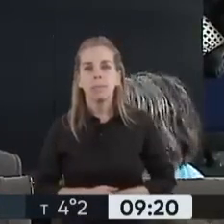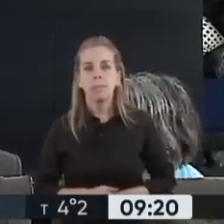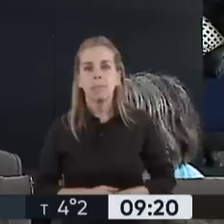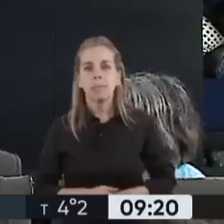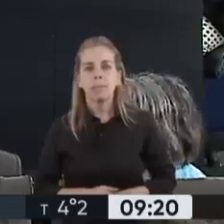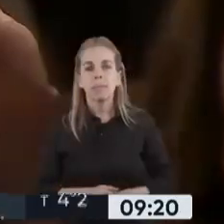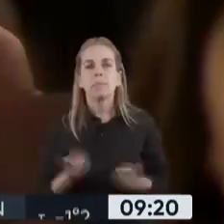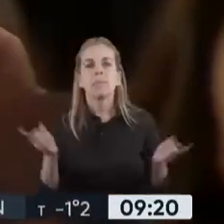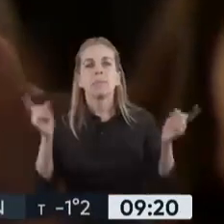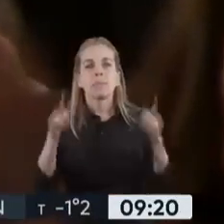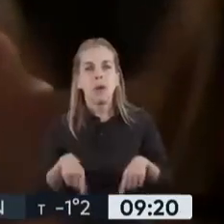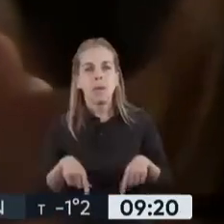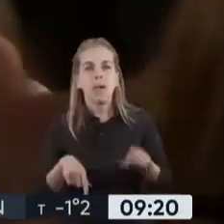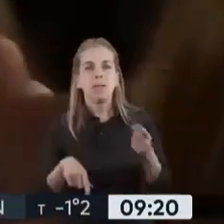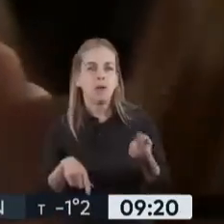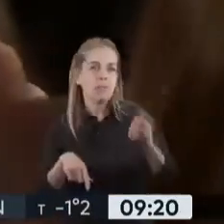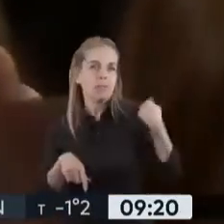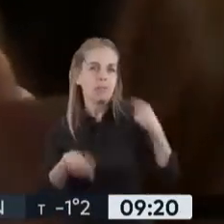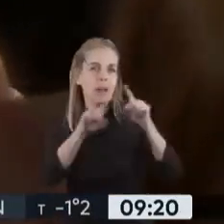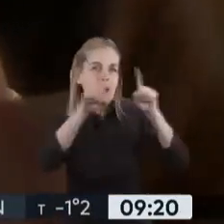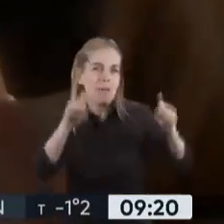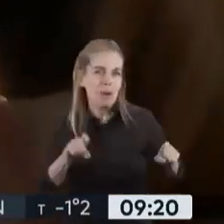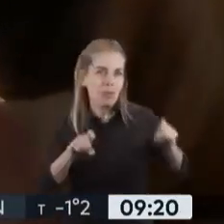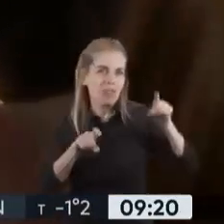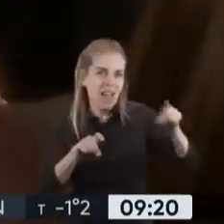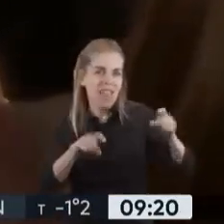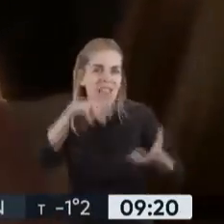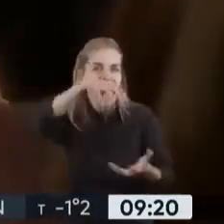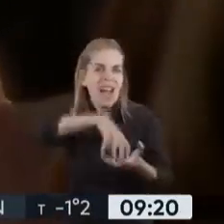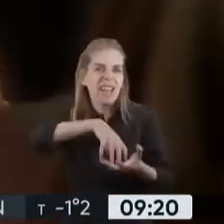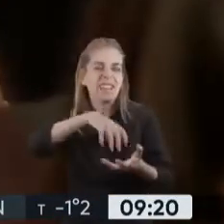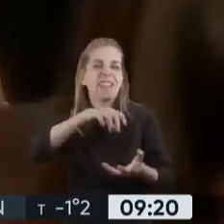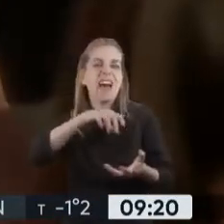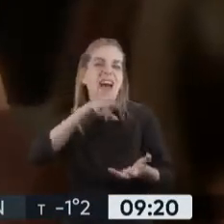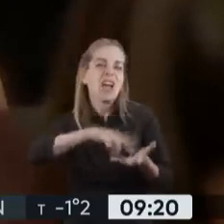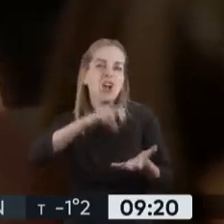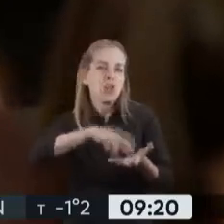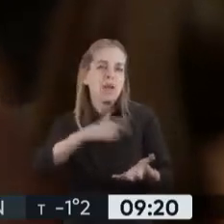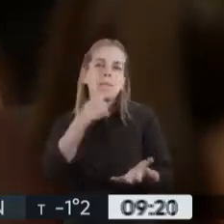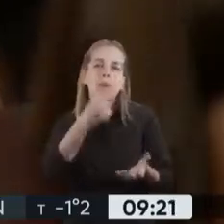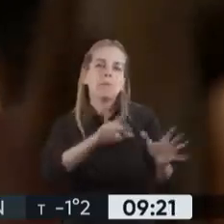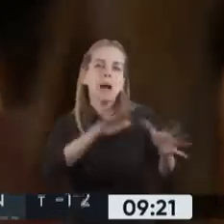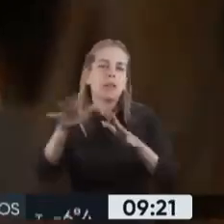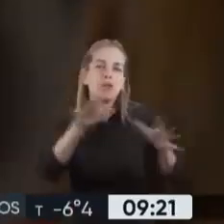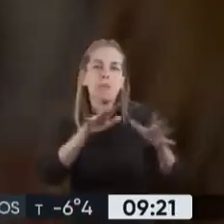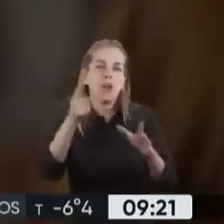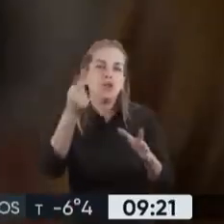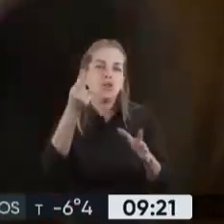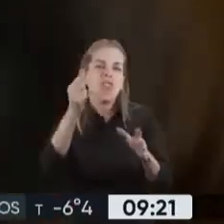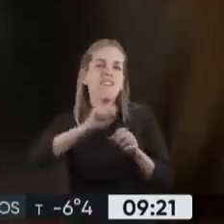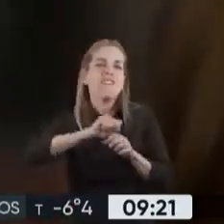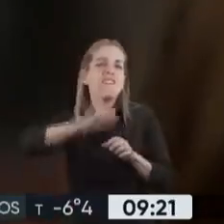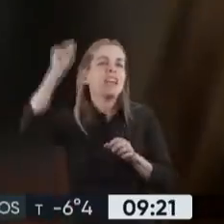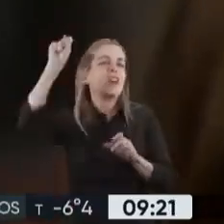retomando la pregunta eliana regiones que de la agencia reuters quisiera preguntarle cuál es la estimación de inflación que tienen ustedes porque